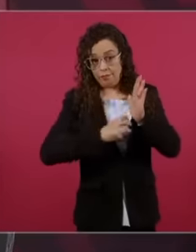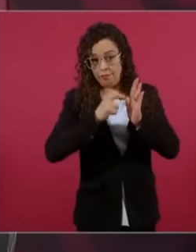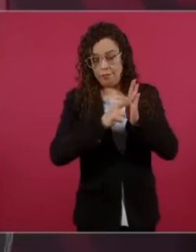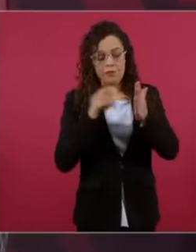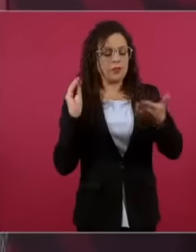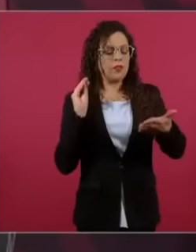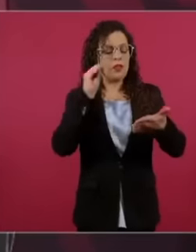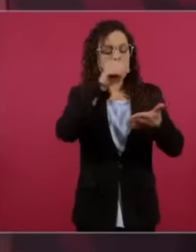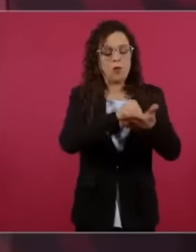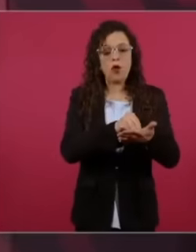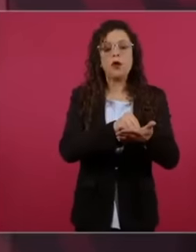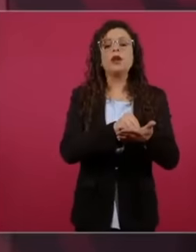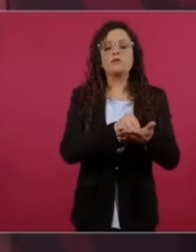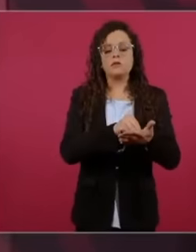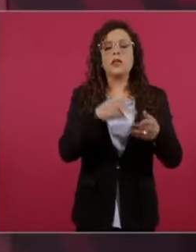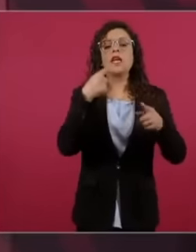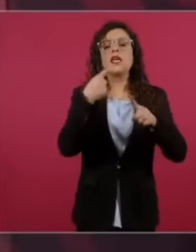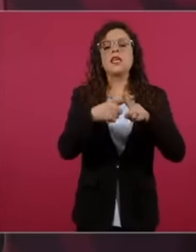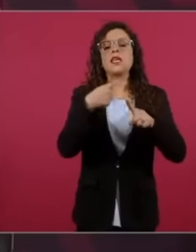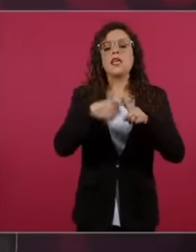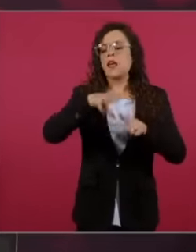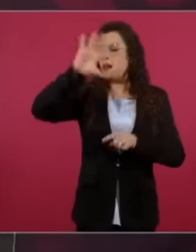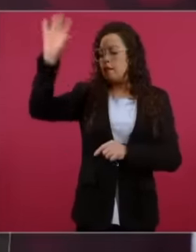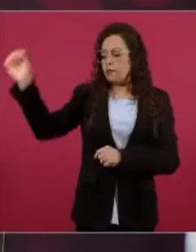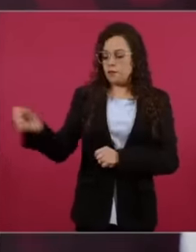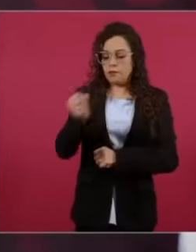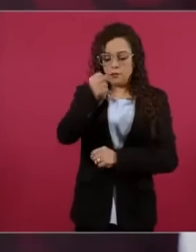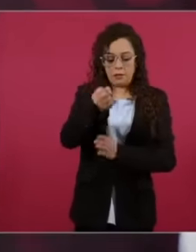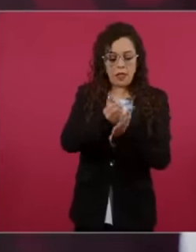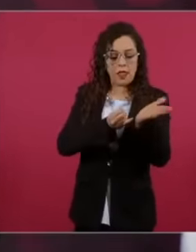los magistrados, a los ministros, para que esto no suceda.